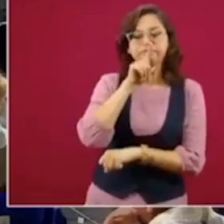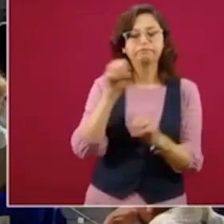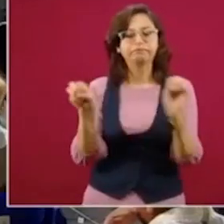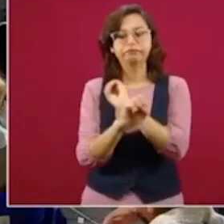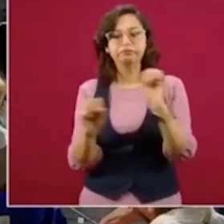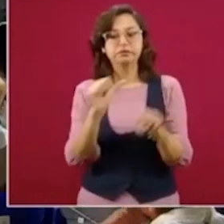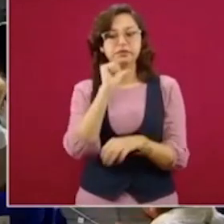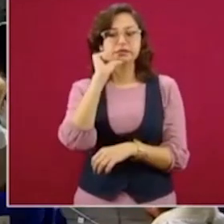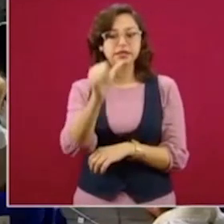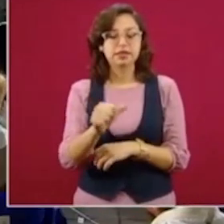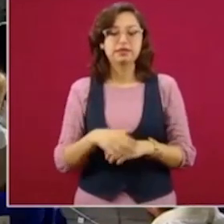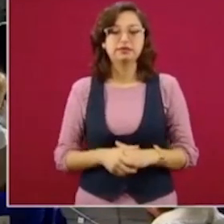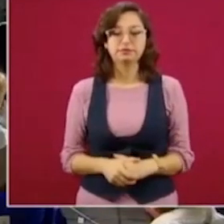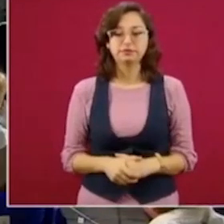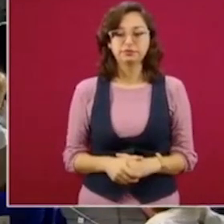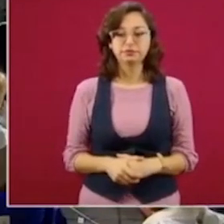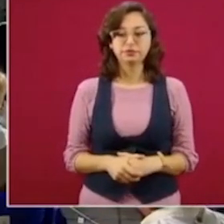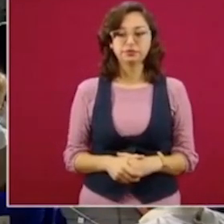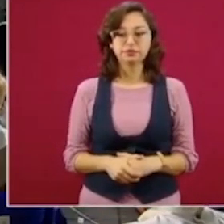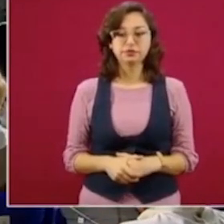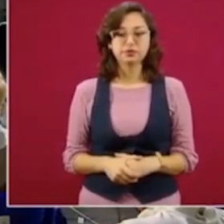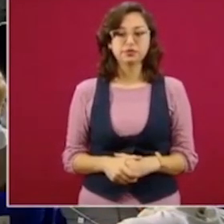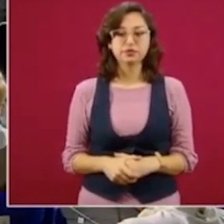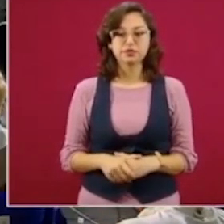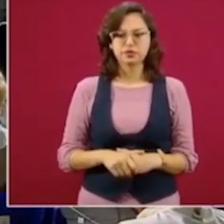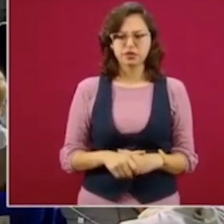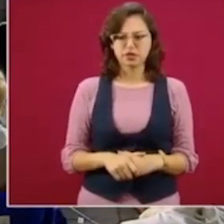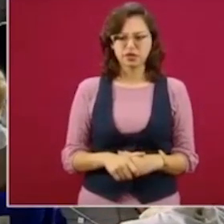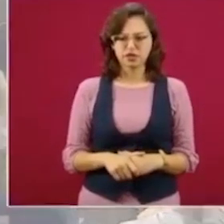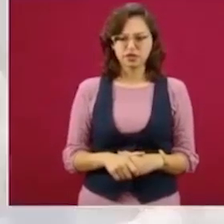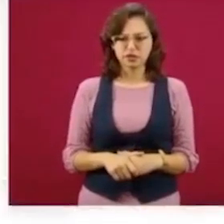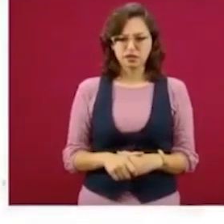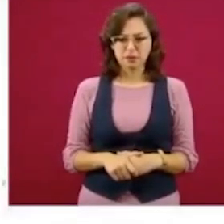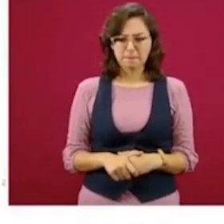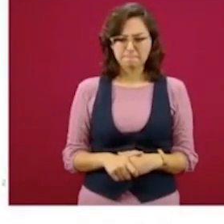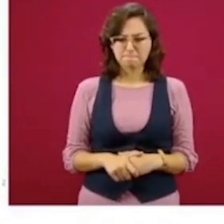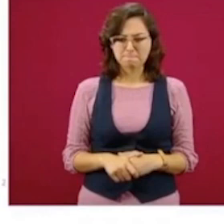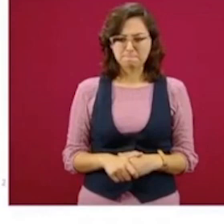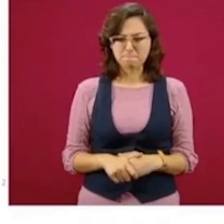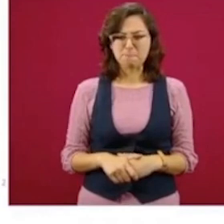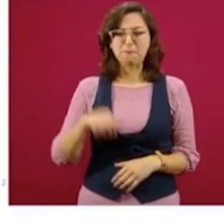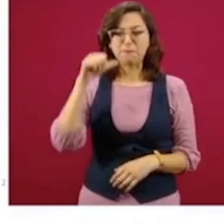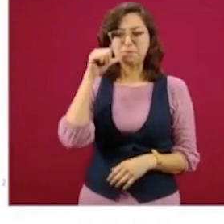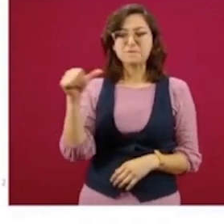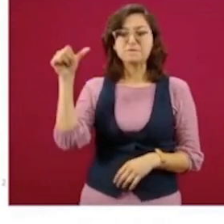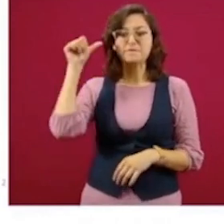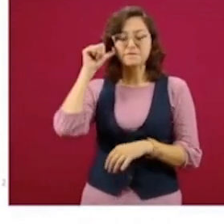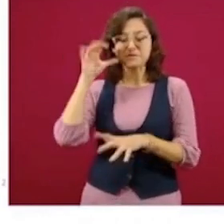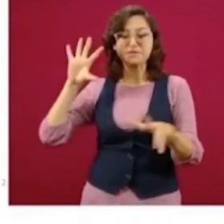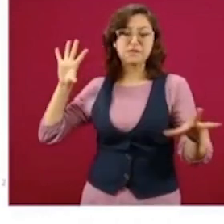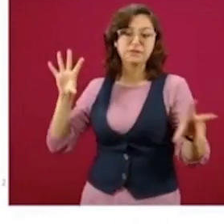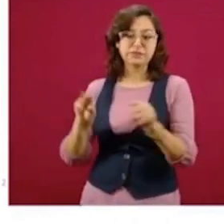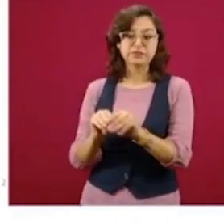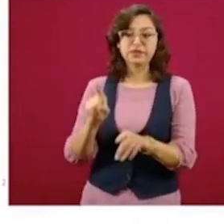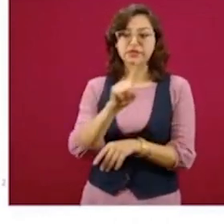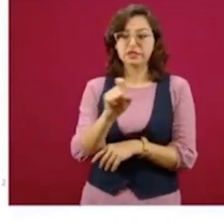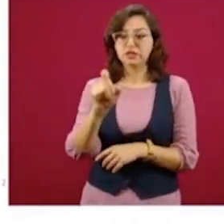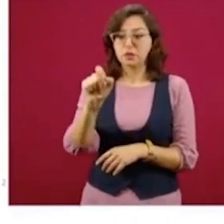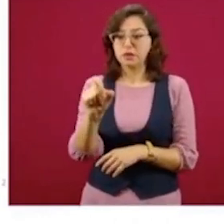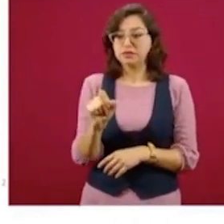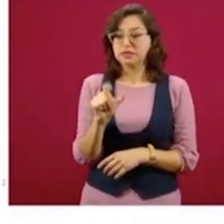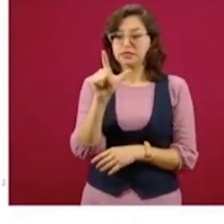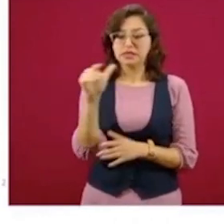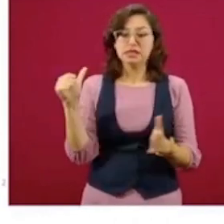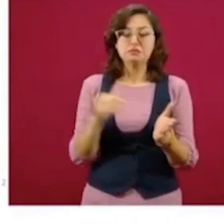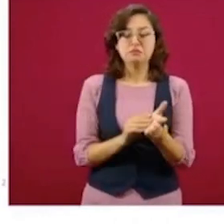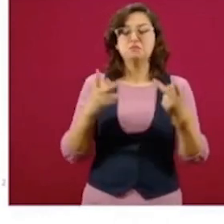a la fecha tenemos hasta el día de ayer 127 mil personas que nos han dicho yo necesito el crédito